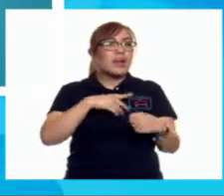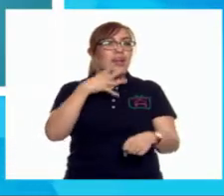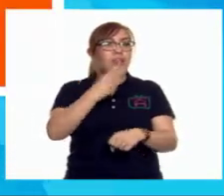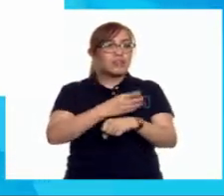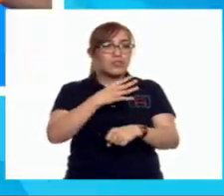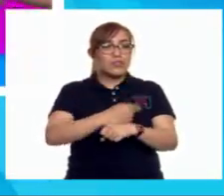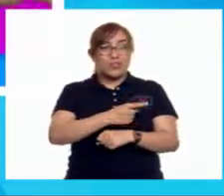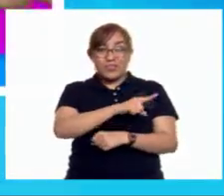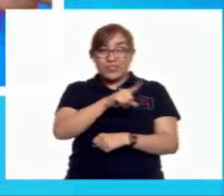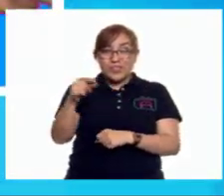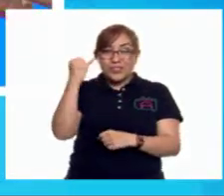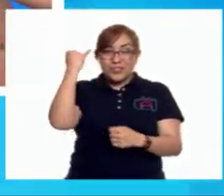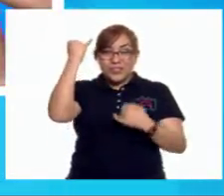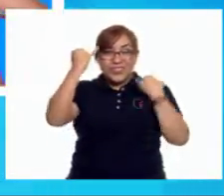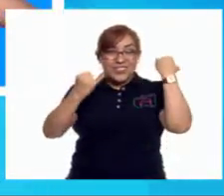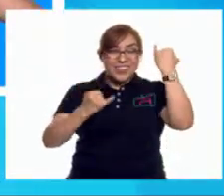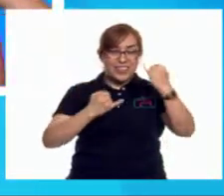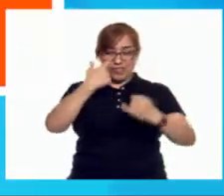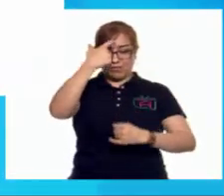eres un robot.